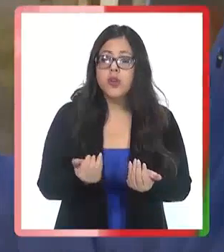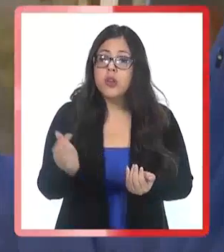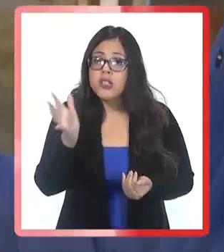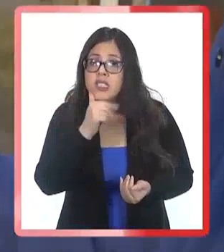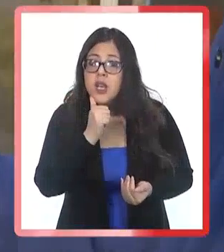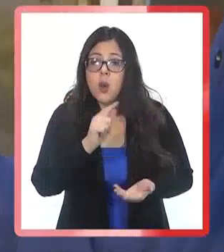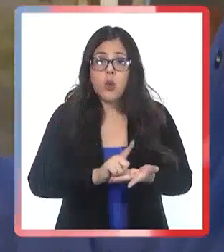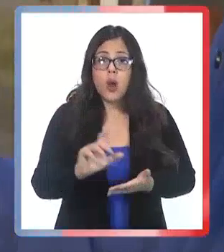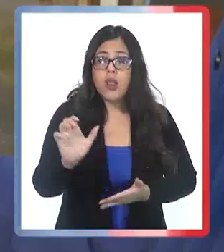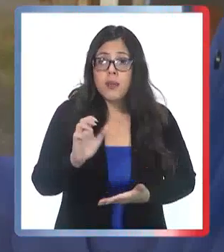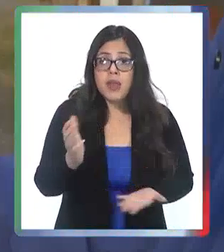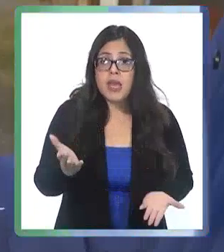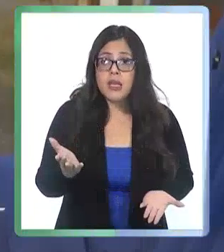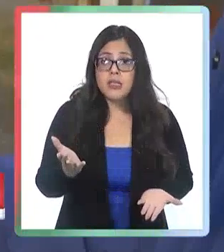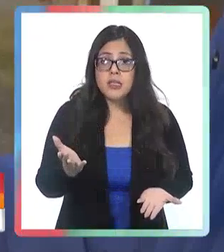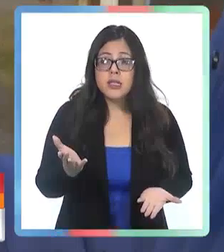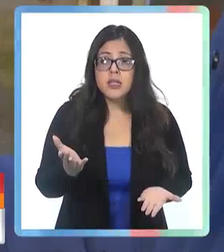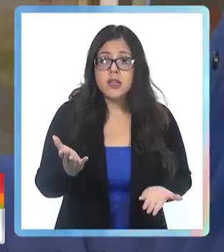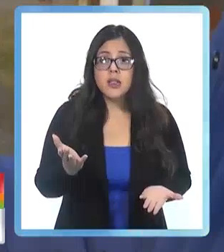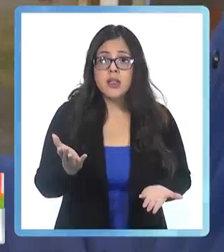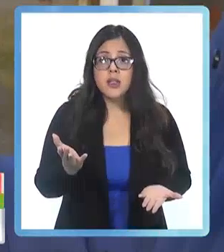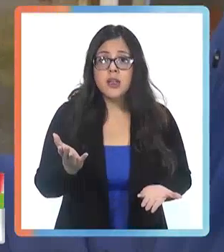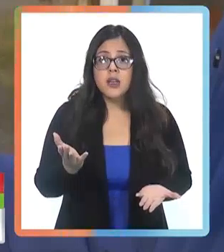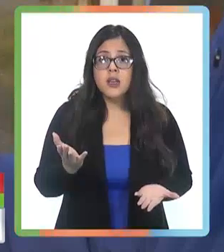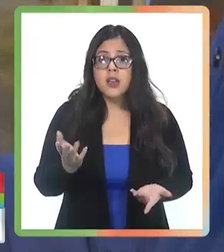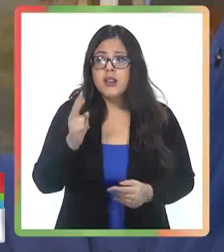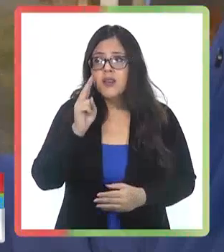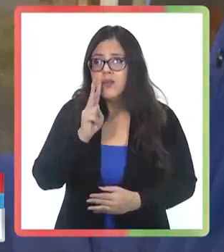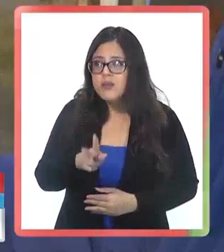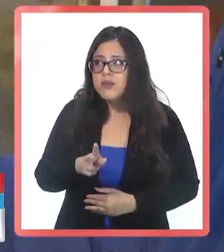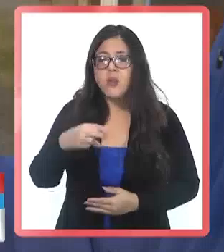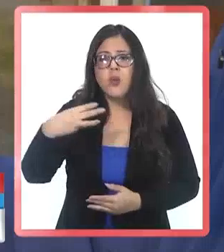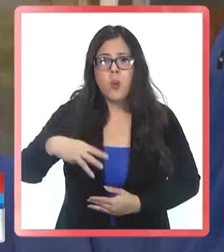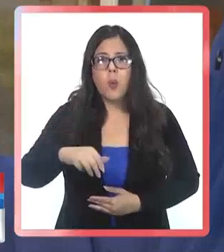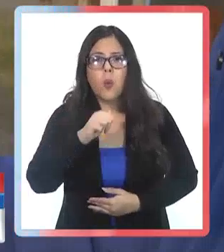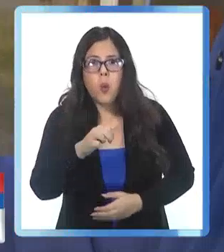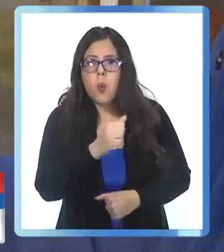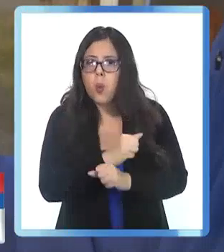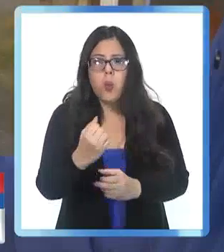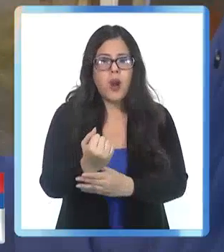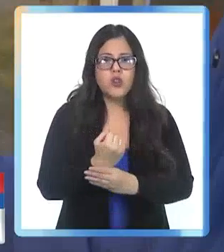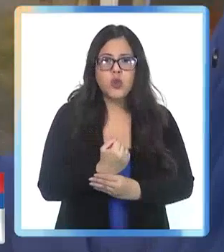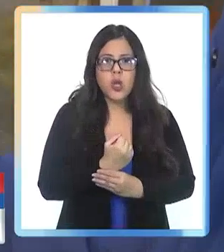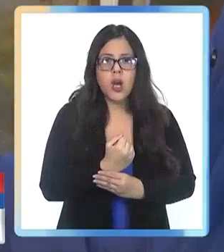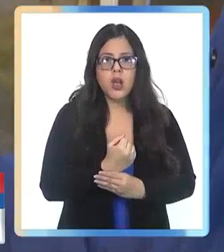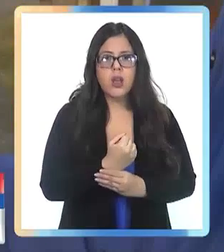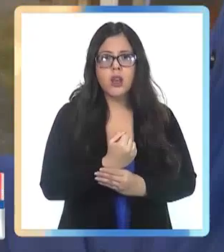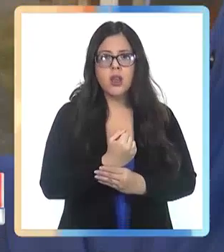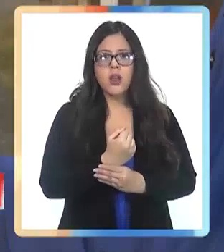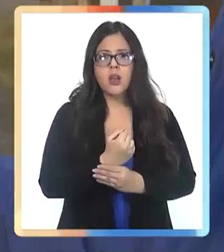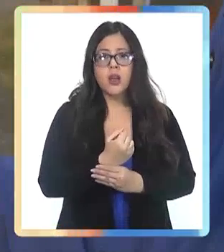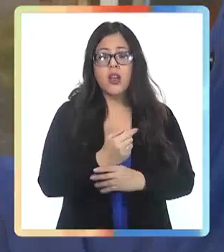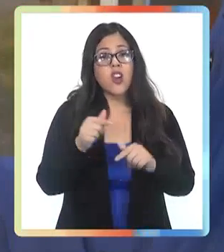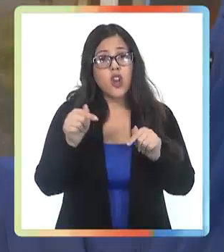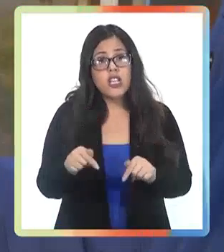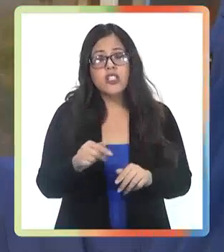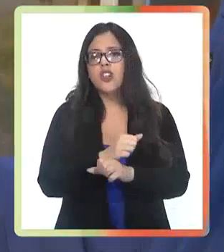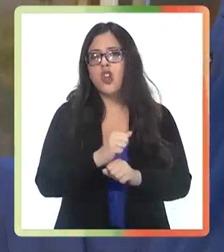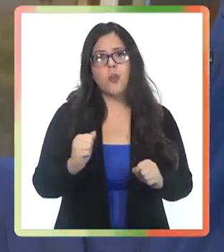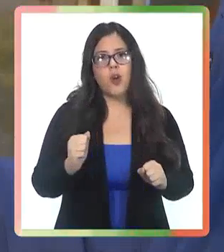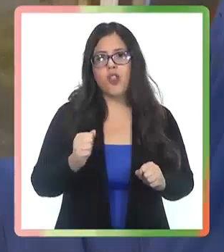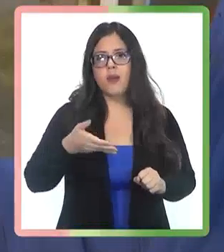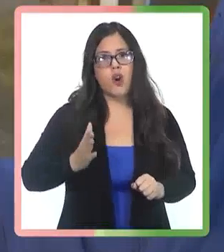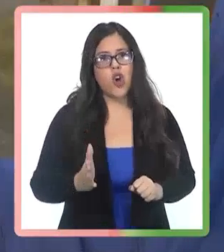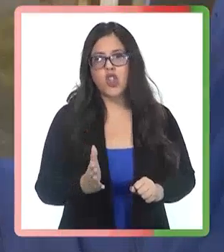no decretan zona de emergencia, vamos a seguir escuchando un municipio pobre que no nos puede ayudar. Entonces, con eso no